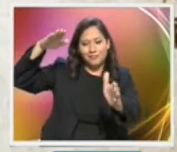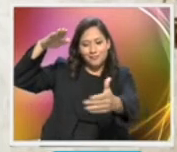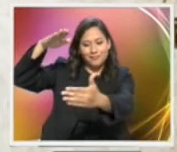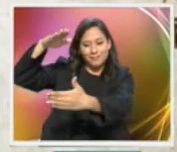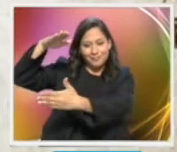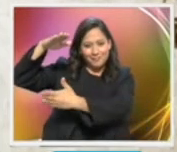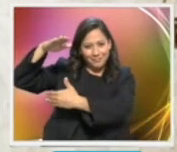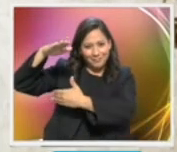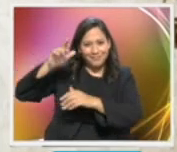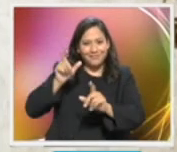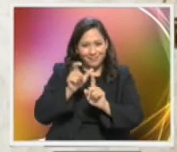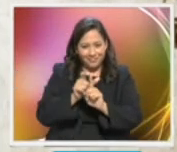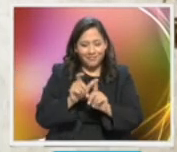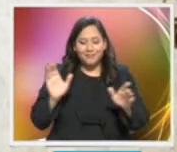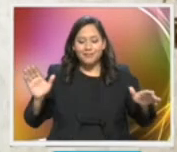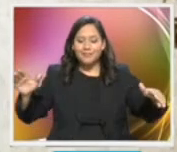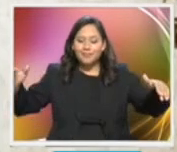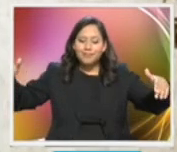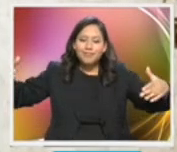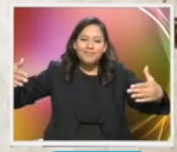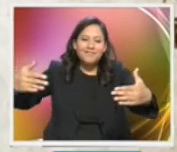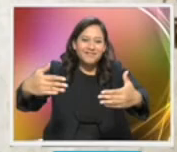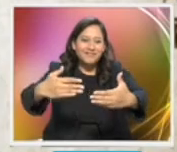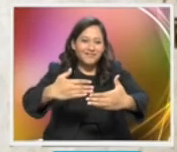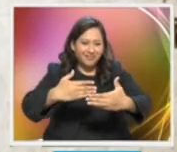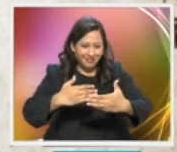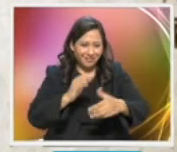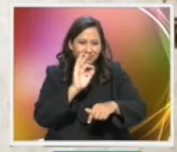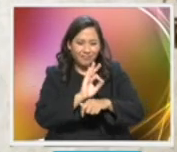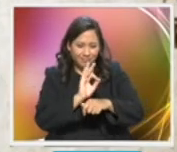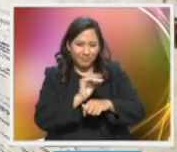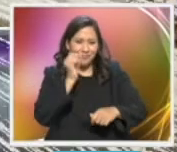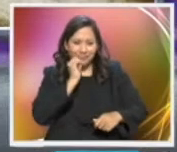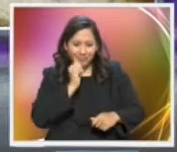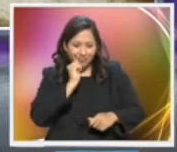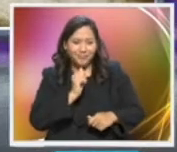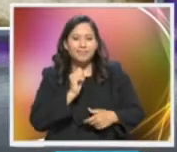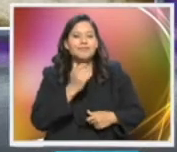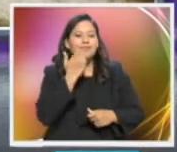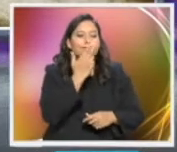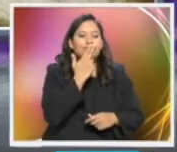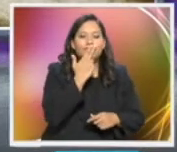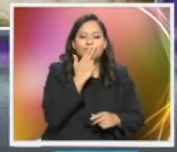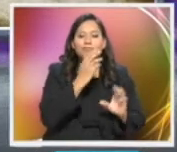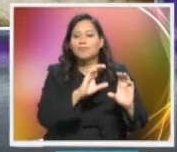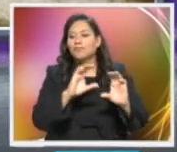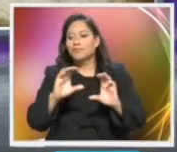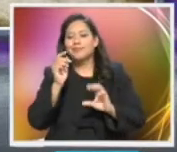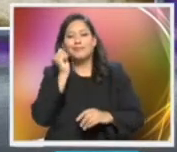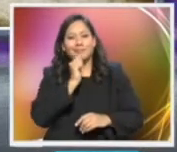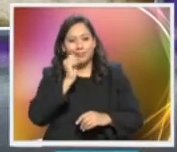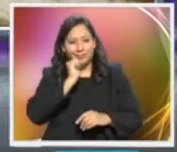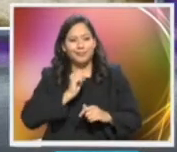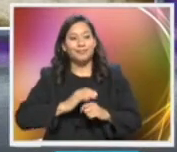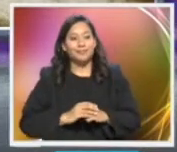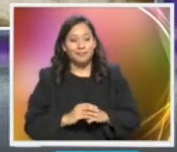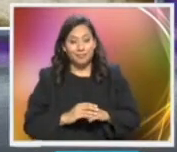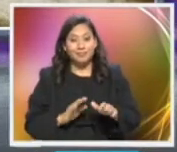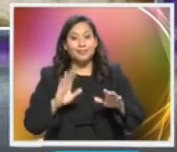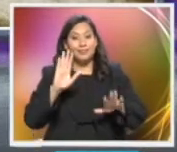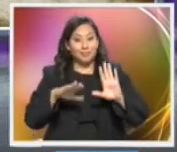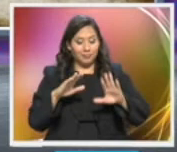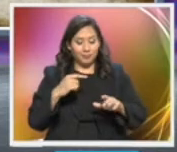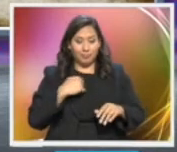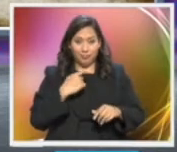una persona que busca proteger a los otros, que siempre va a buscar él estar al tanto de los demás, a veces sobre